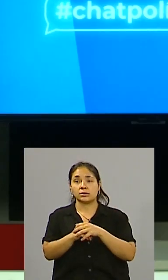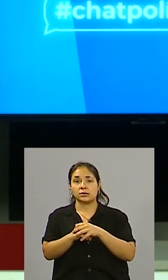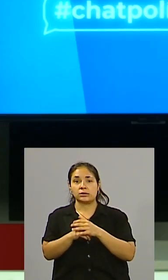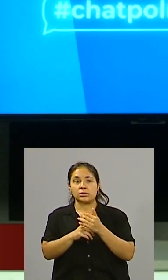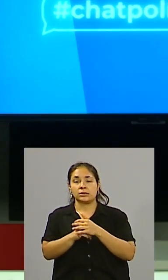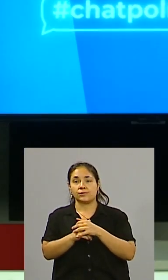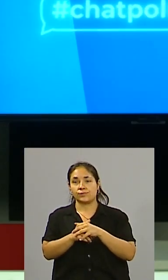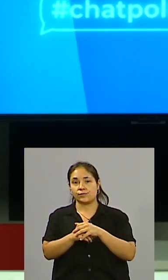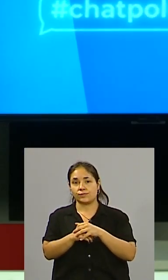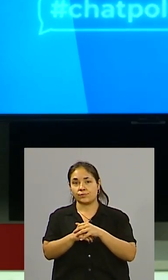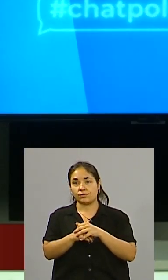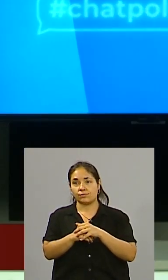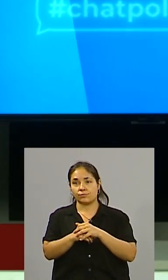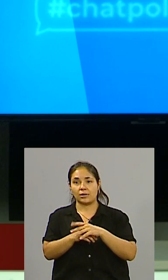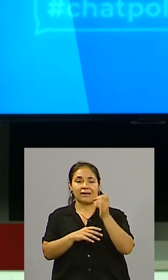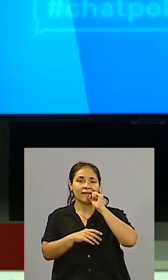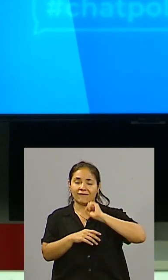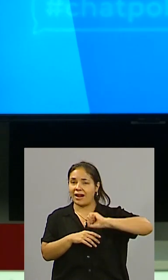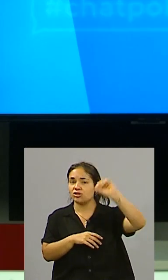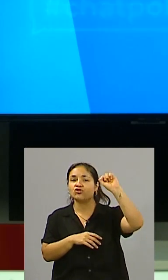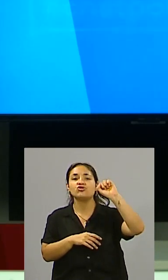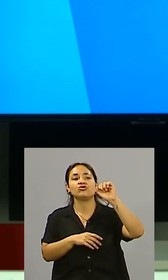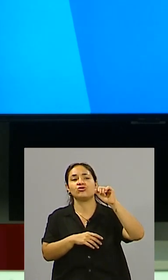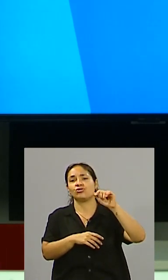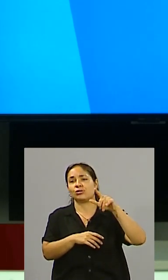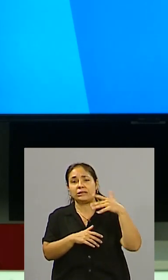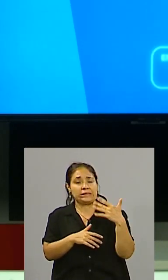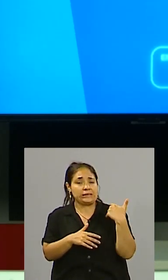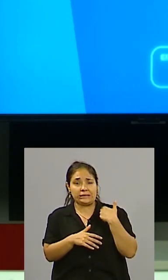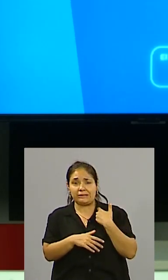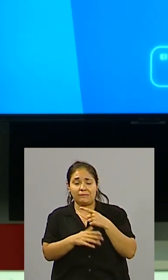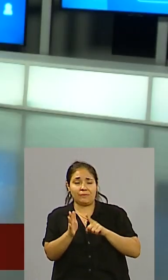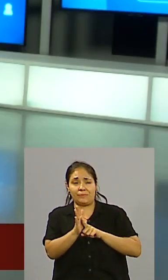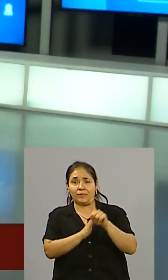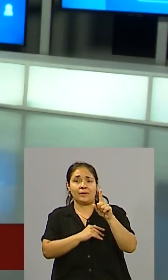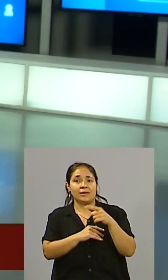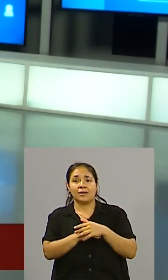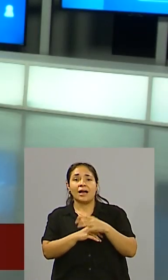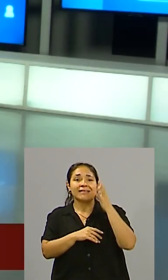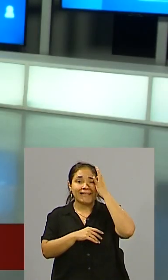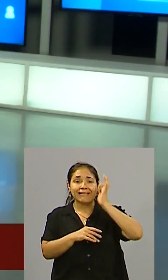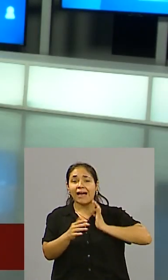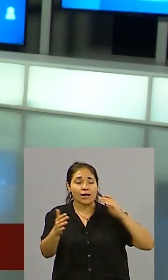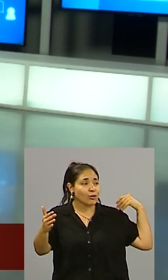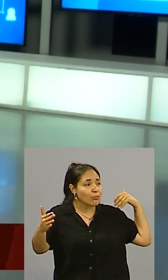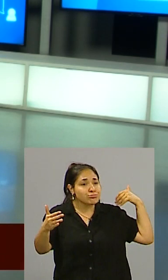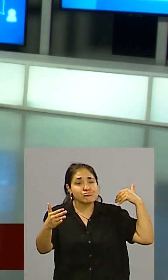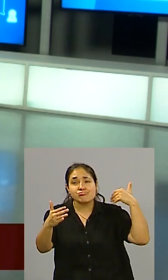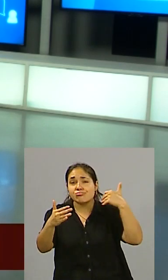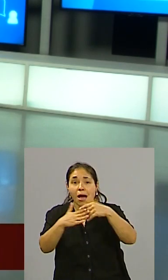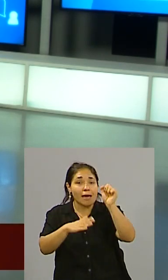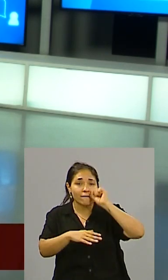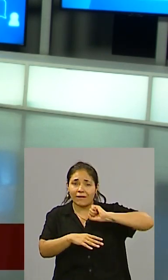límite, ¿no? Una inflación, un déficit, como no habíamos visto, bueno, la inflación más alta de los últimos 30 años, eso sí. dice mucho.